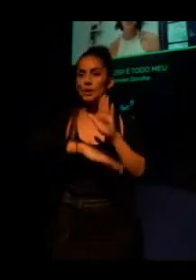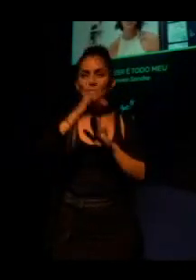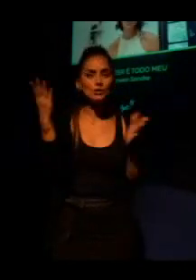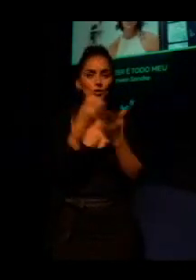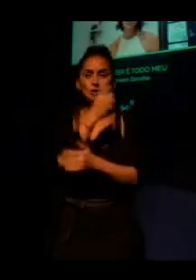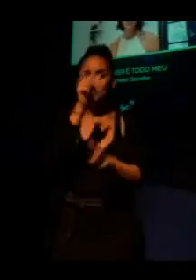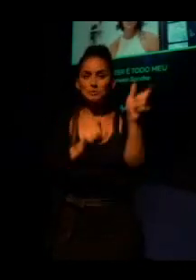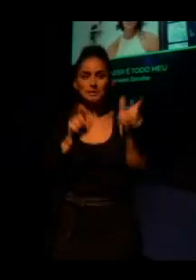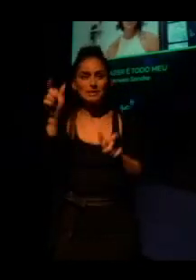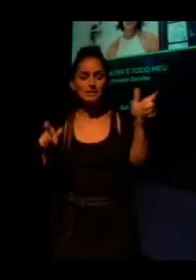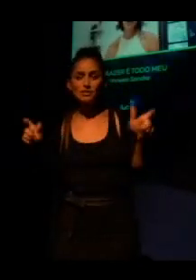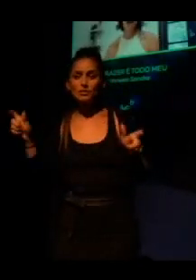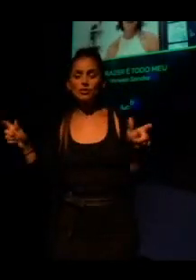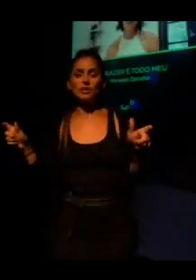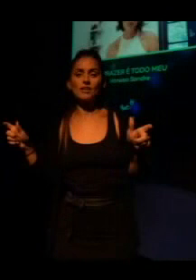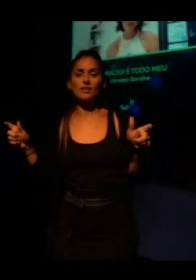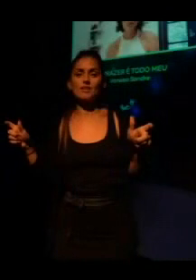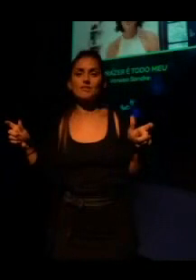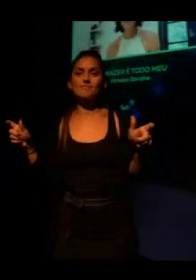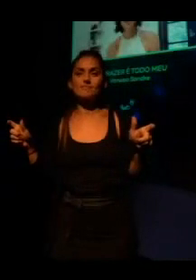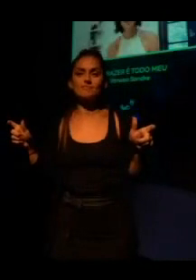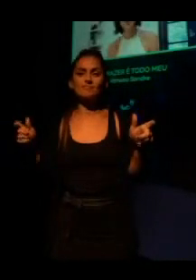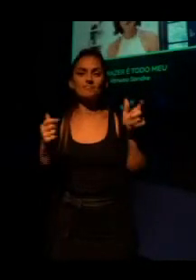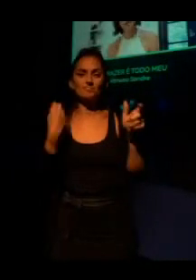personas que hacen posible